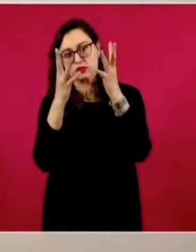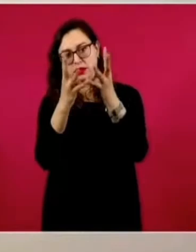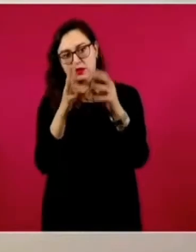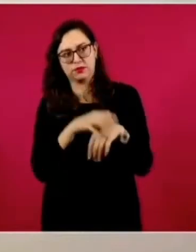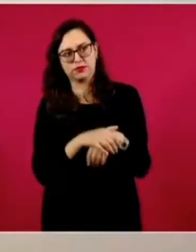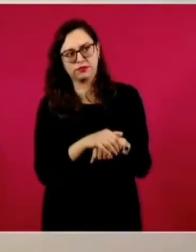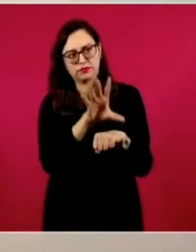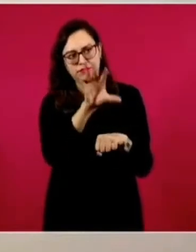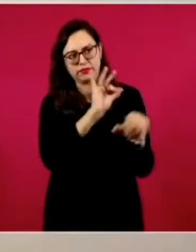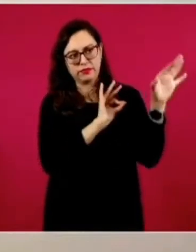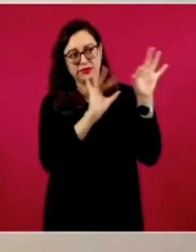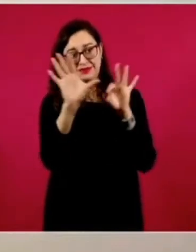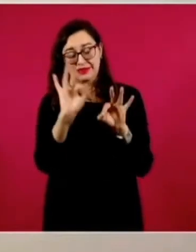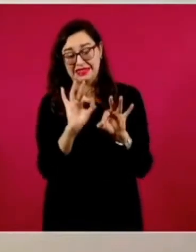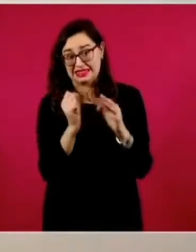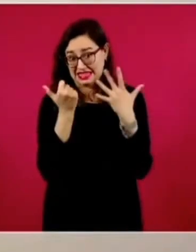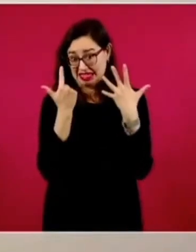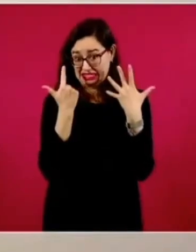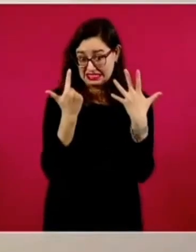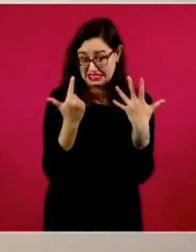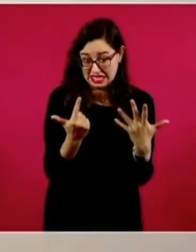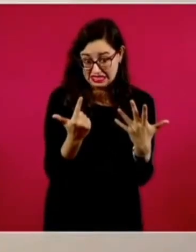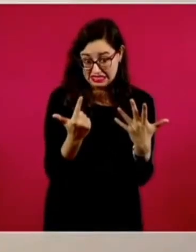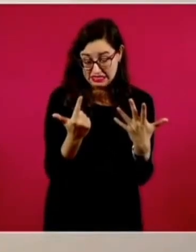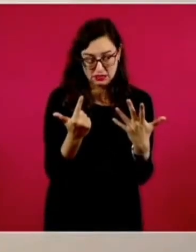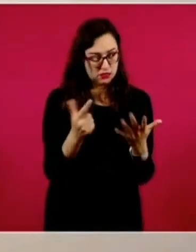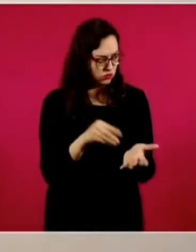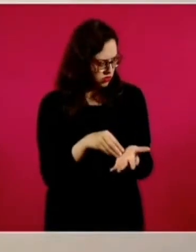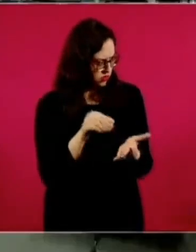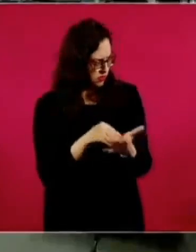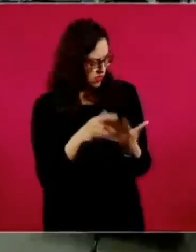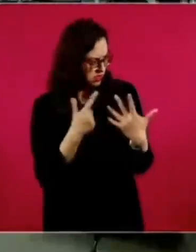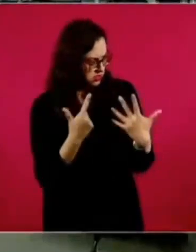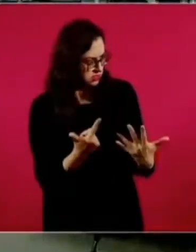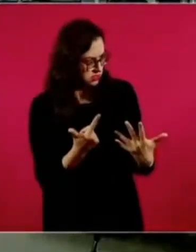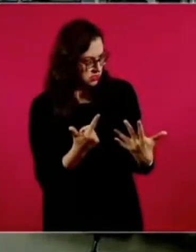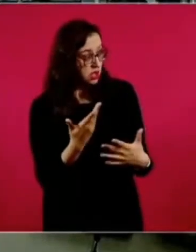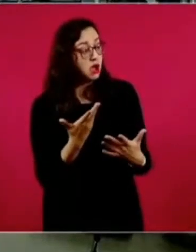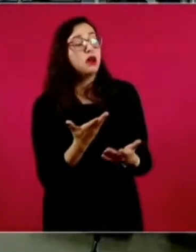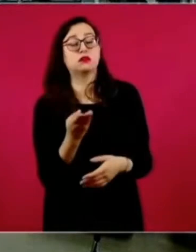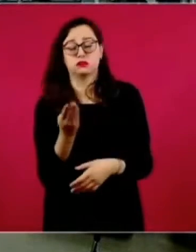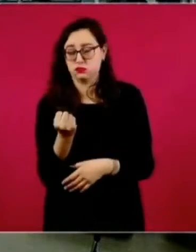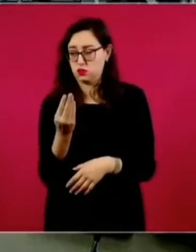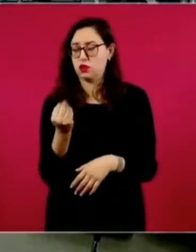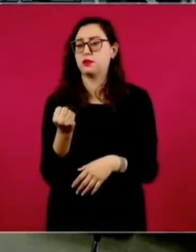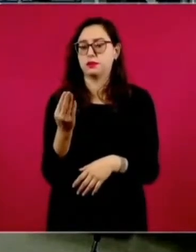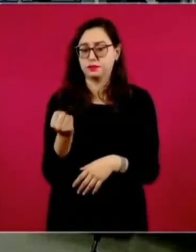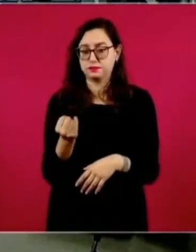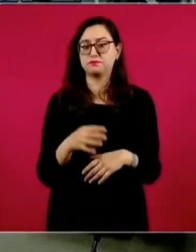Creo que eran 7 entonces. ¿Siguen siendo 7? 9.